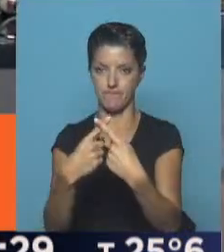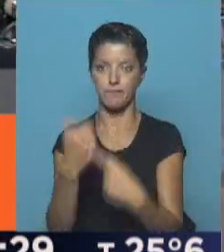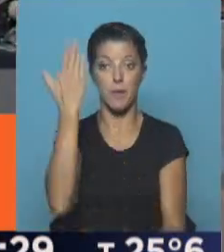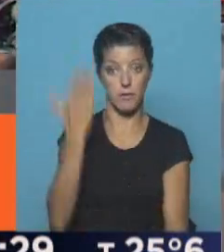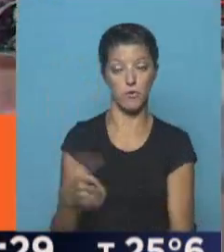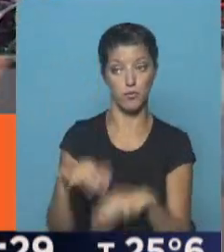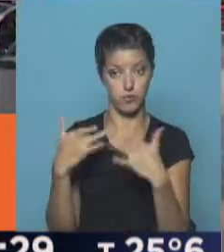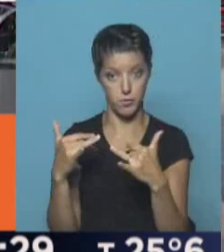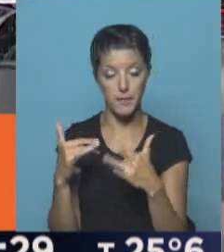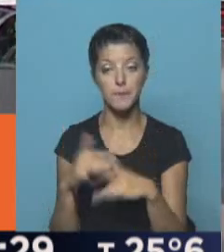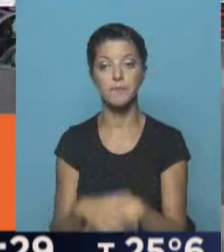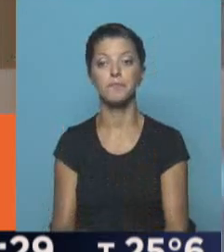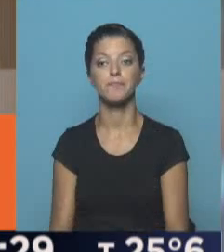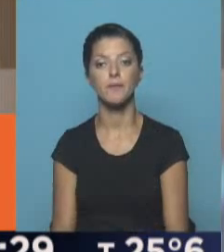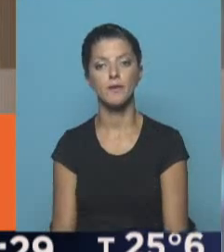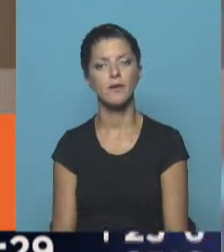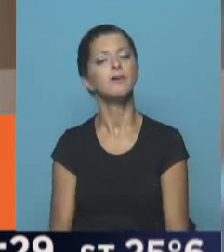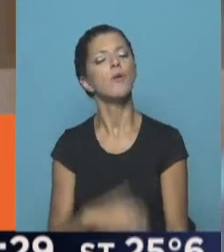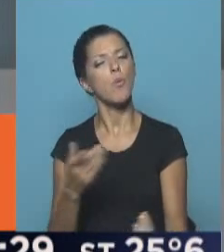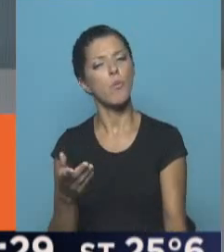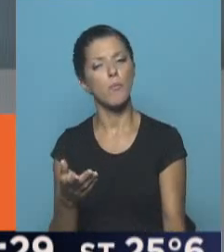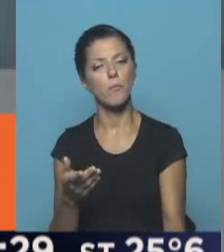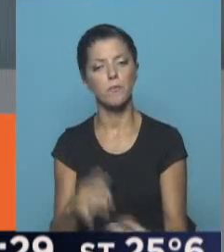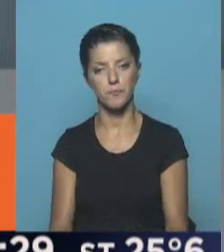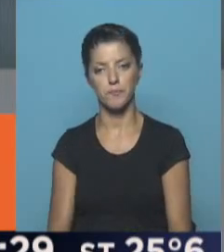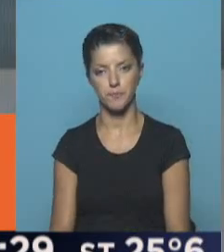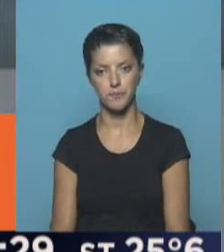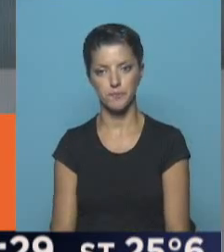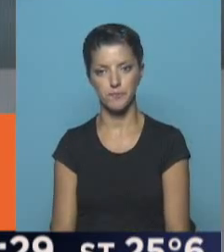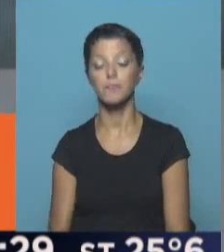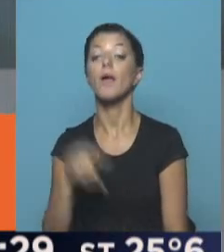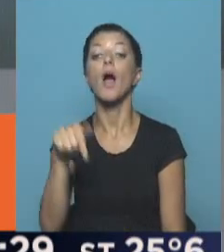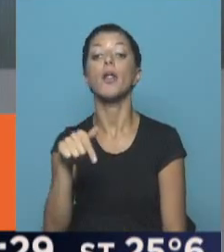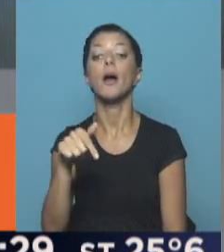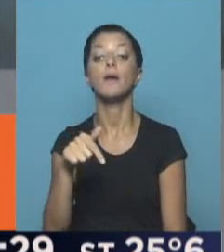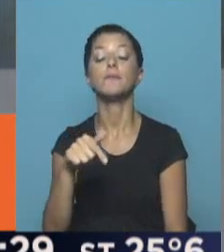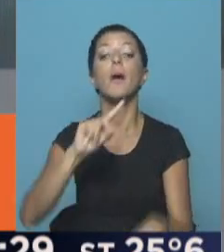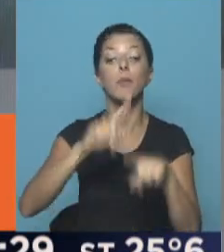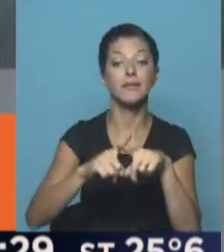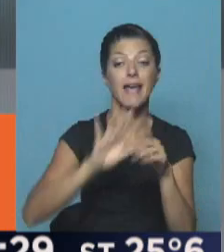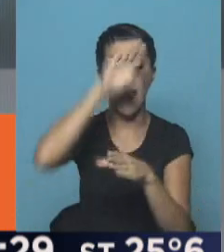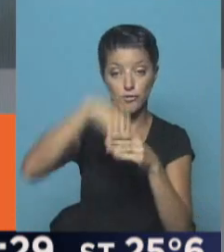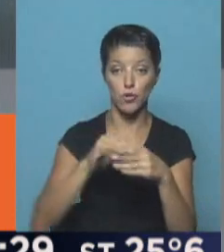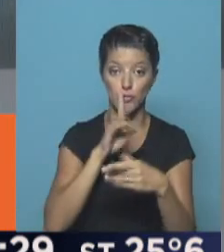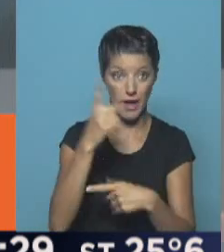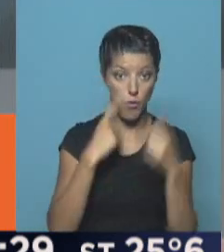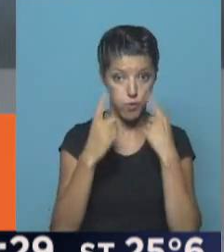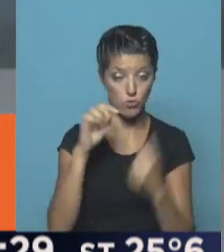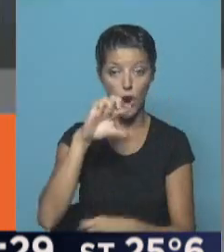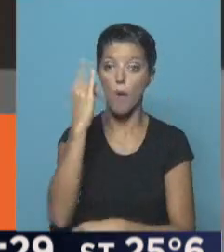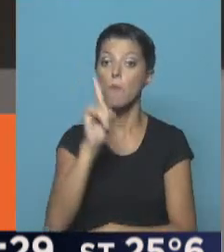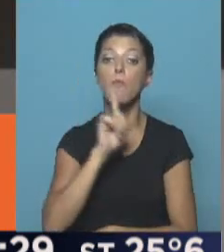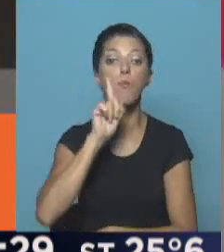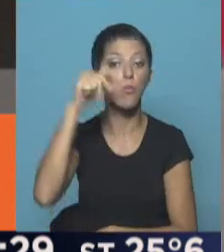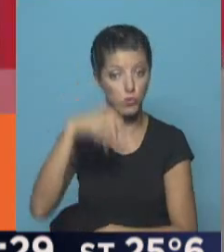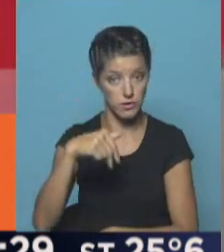muy elevado. ¿Está en consonancia lo que pasa, el control de la política interna que tiene Putin con este despliegue que está